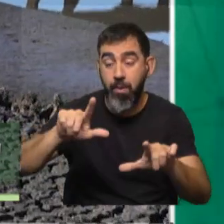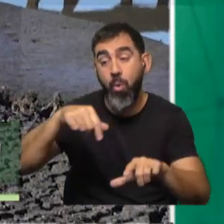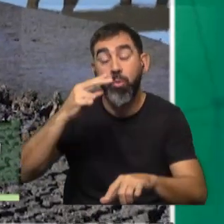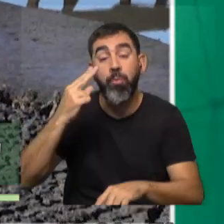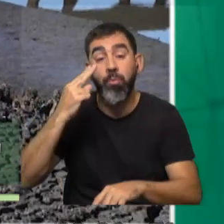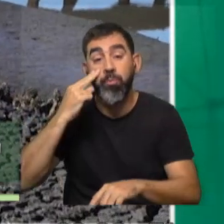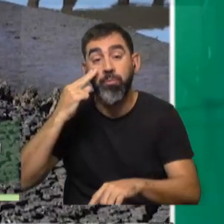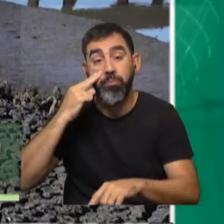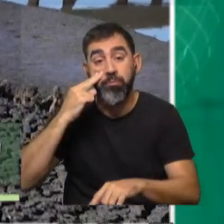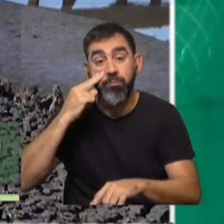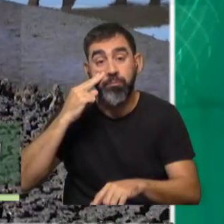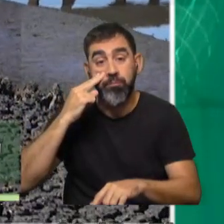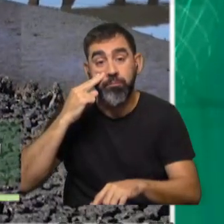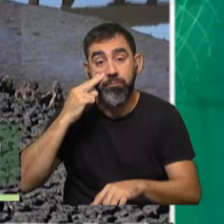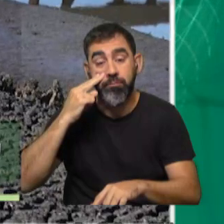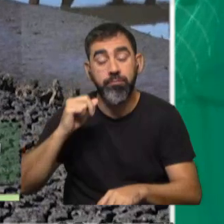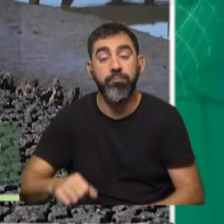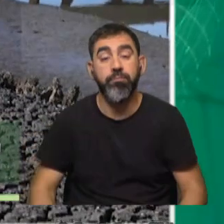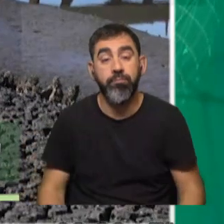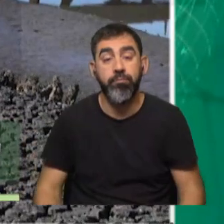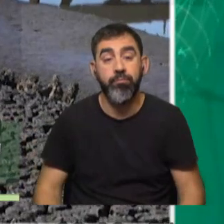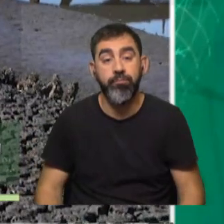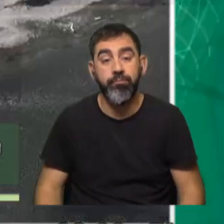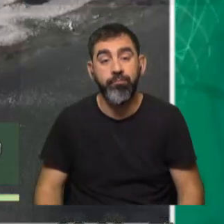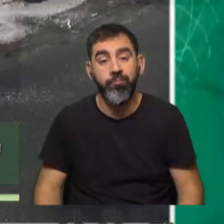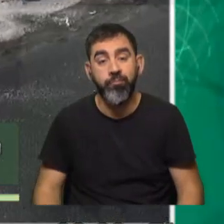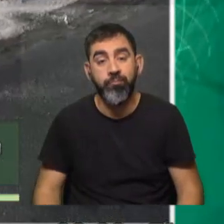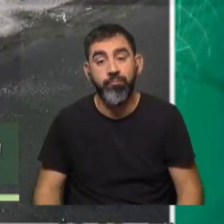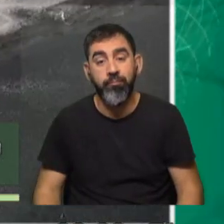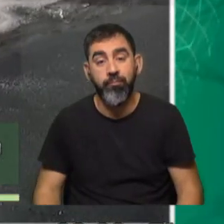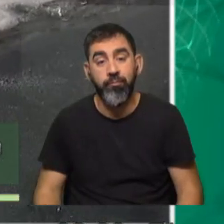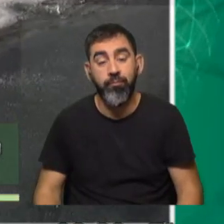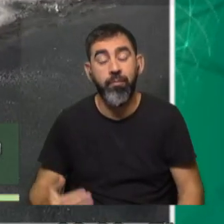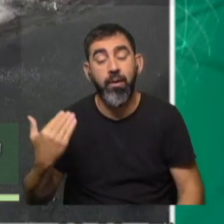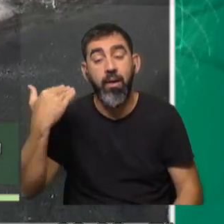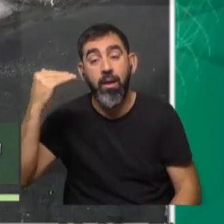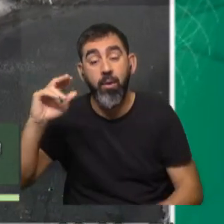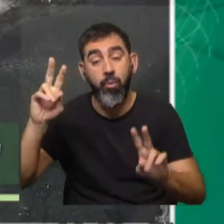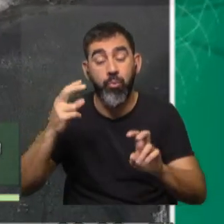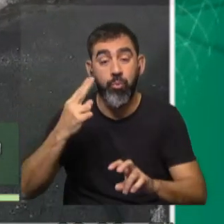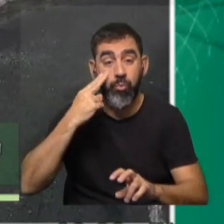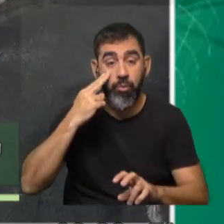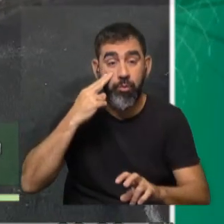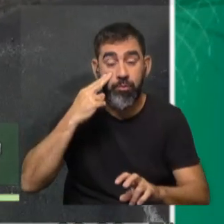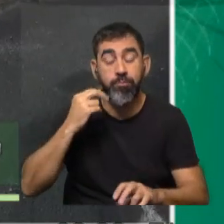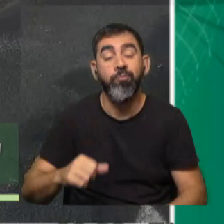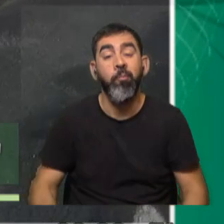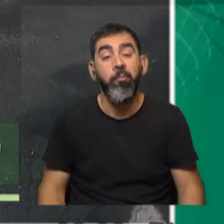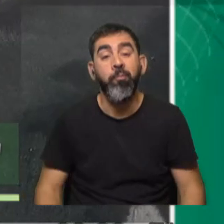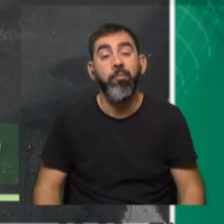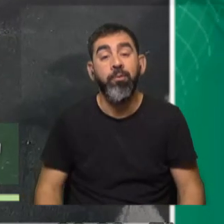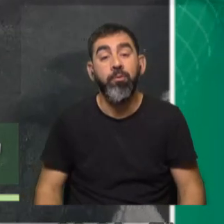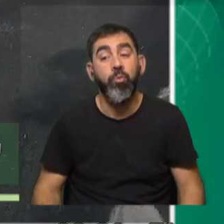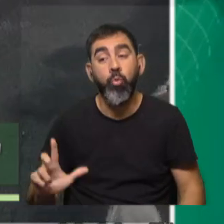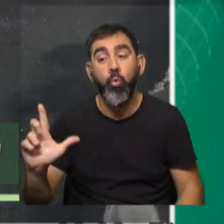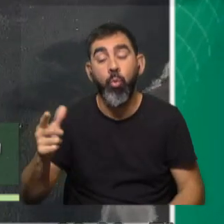que refleja la incomprensión de las autoridades sin lidiar con esto y que me impacta es que